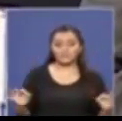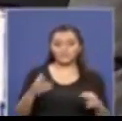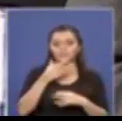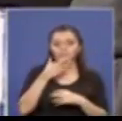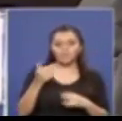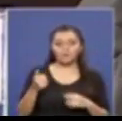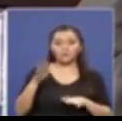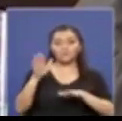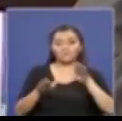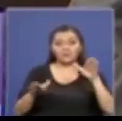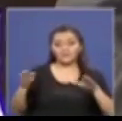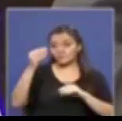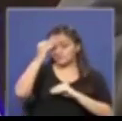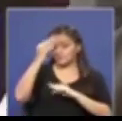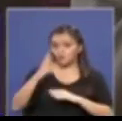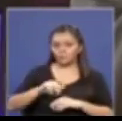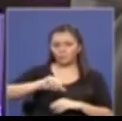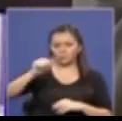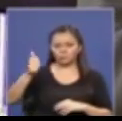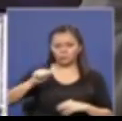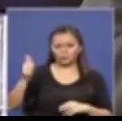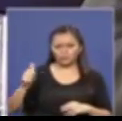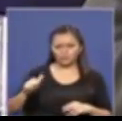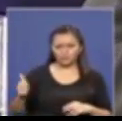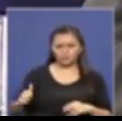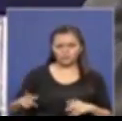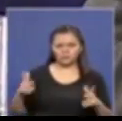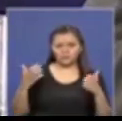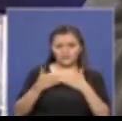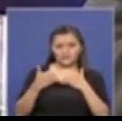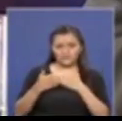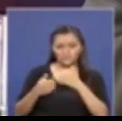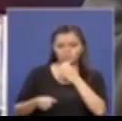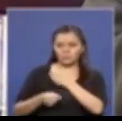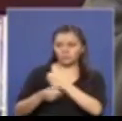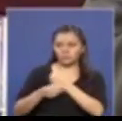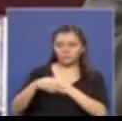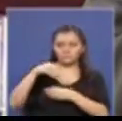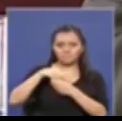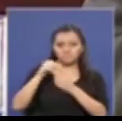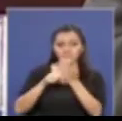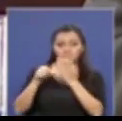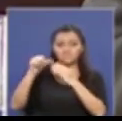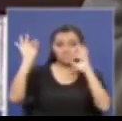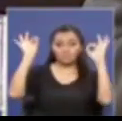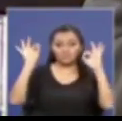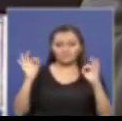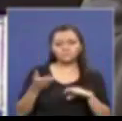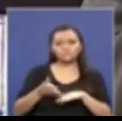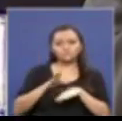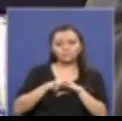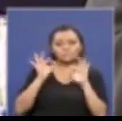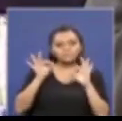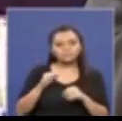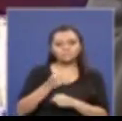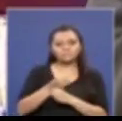De repente pido estos informes porque hay todo un equipo en el Ministerio de Electricidad sobre eficiencia energética. Yo creía